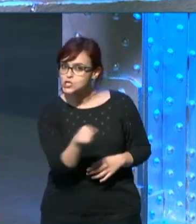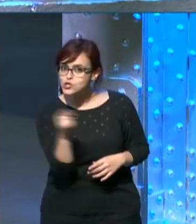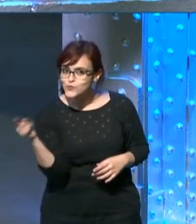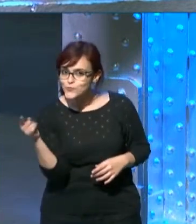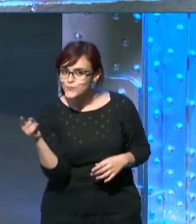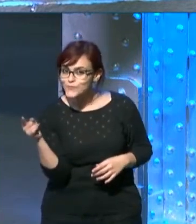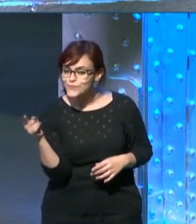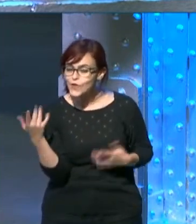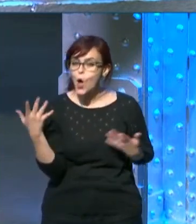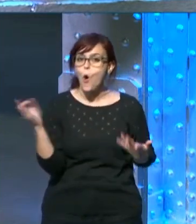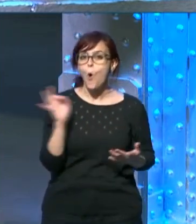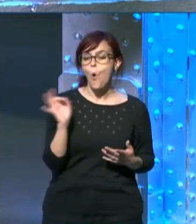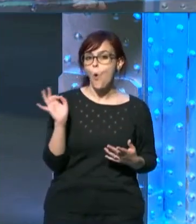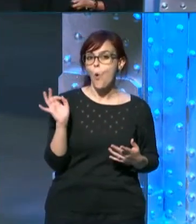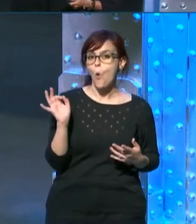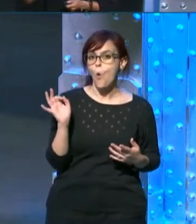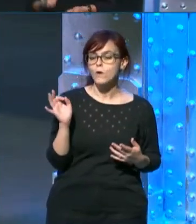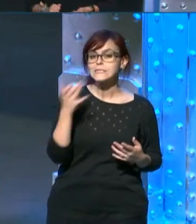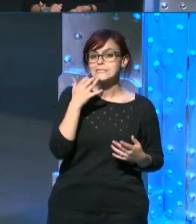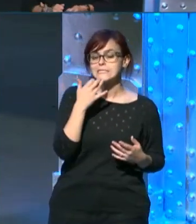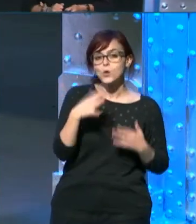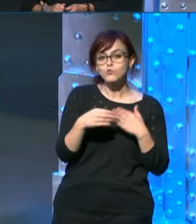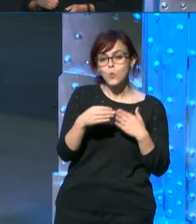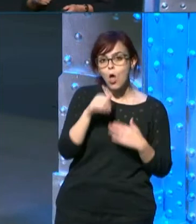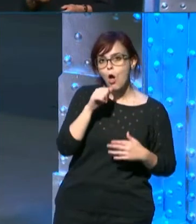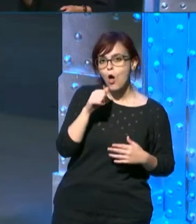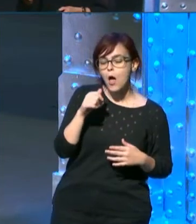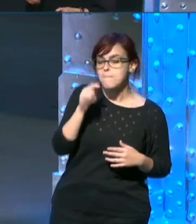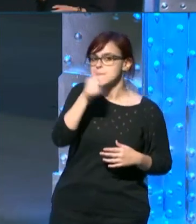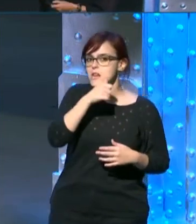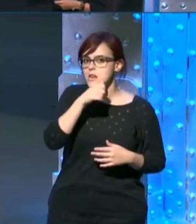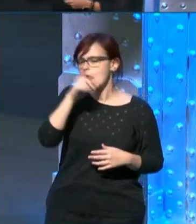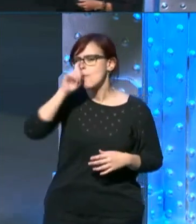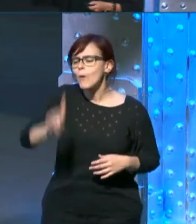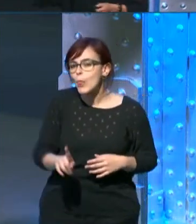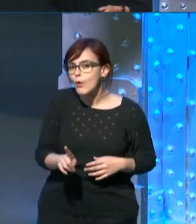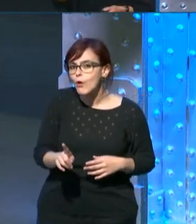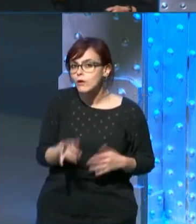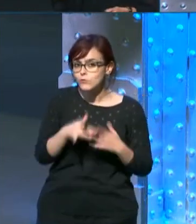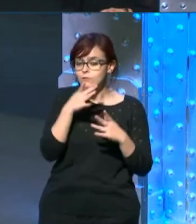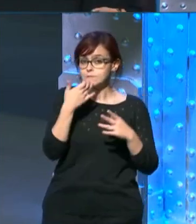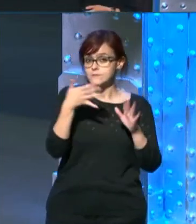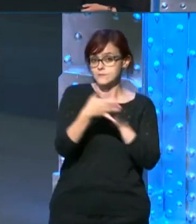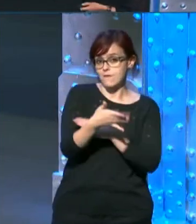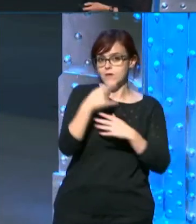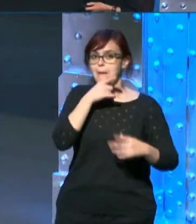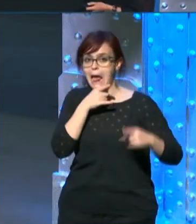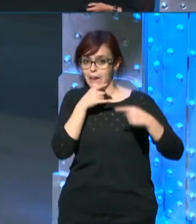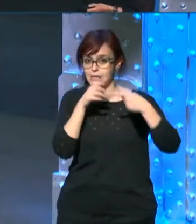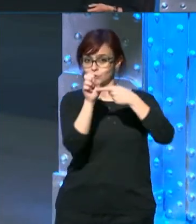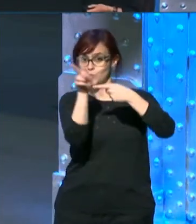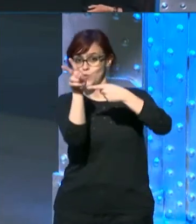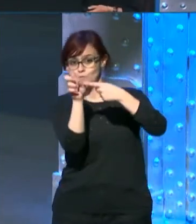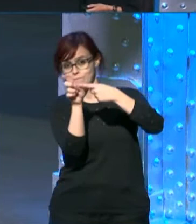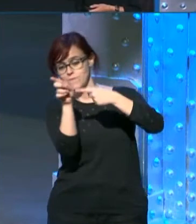escenario para ese mismo requisito sería, ¿qué pasa si el usuario olvida el PIN? Otro escenario sería, ¿cómo tiene que responder el sistema? Otro escenario sería, ¿qué